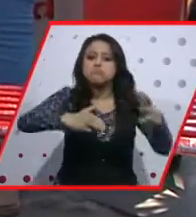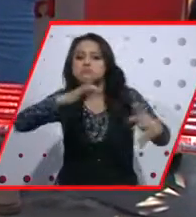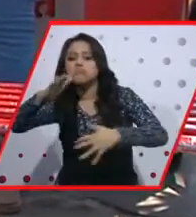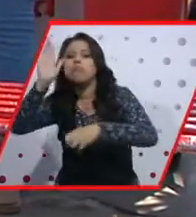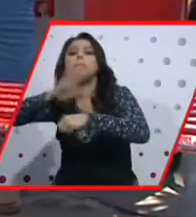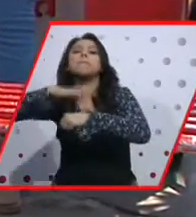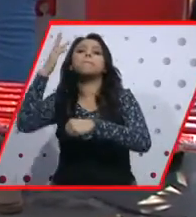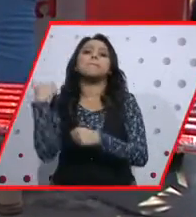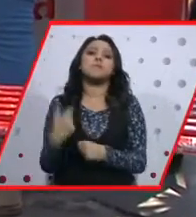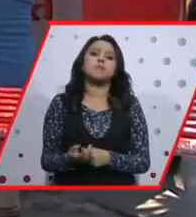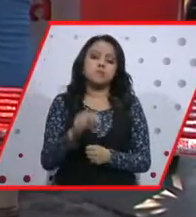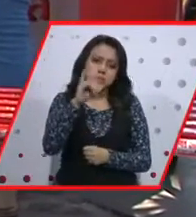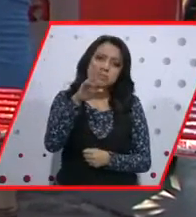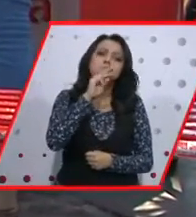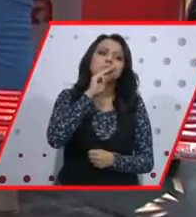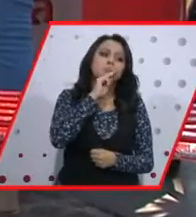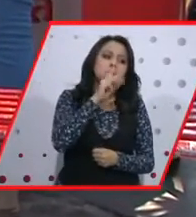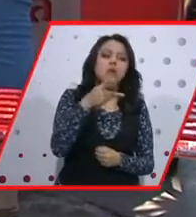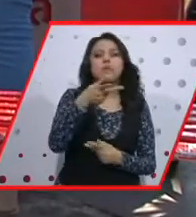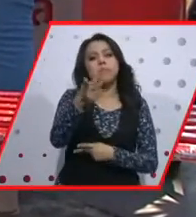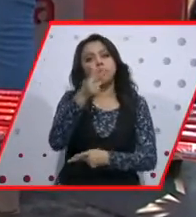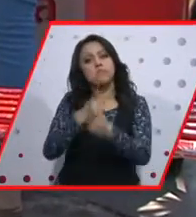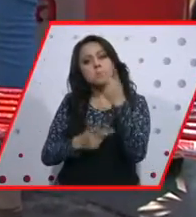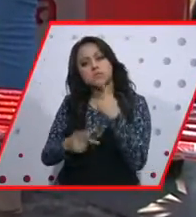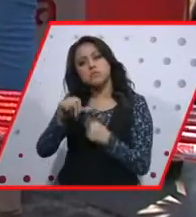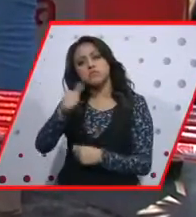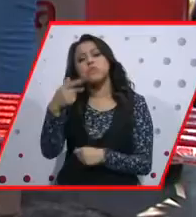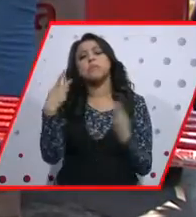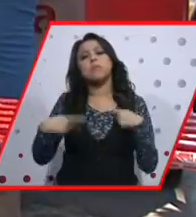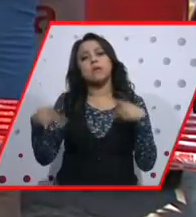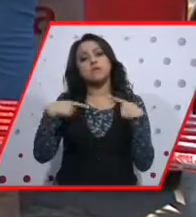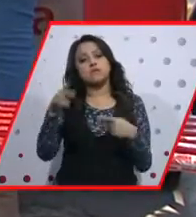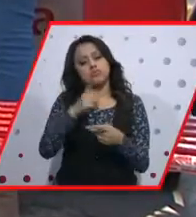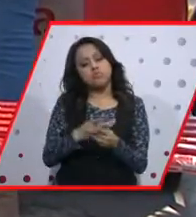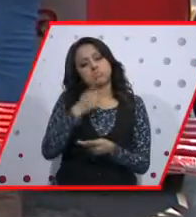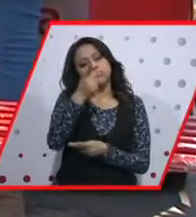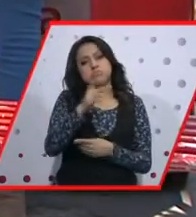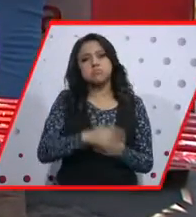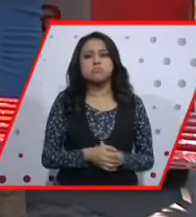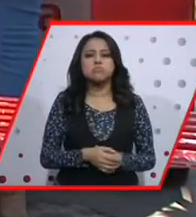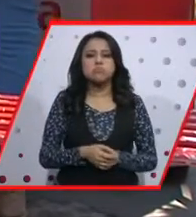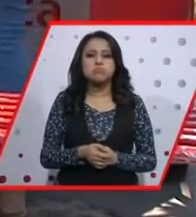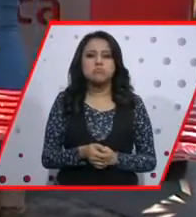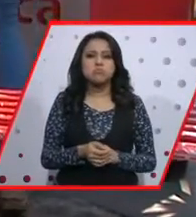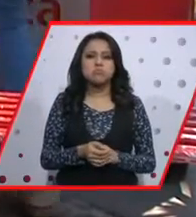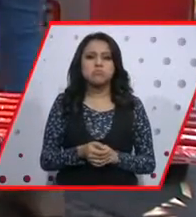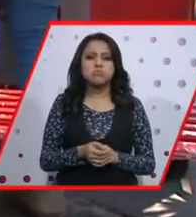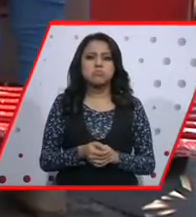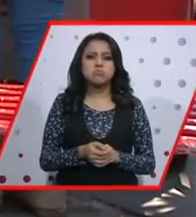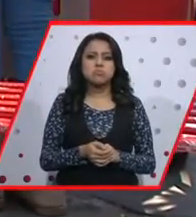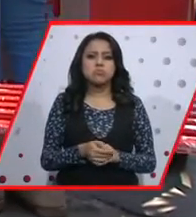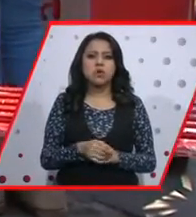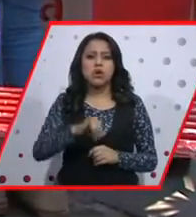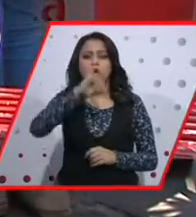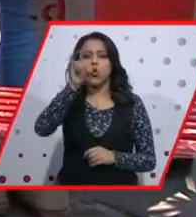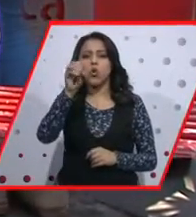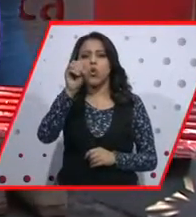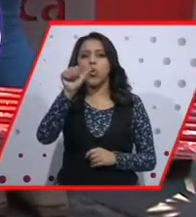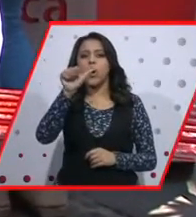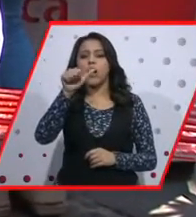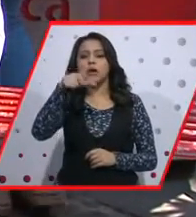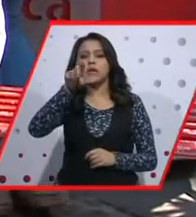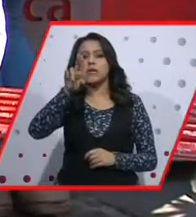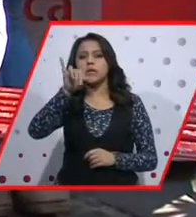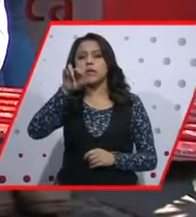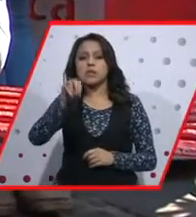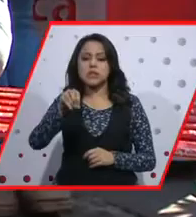conseguir. Mi mamá los tuvo que conseguir a rédito. Tuvo que pagar rédito y este señor, Joaquín López Ochoa, me